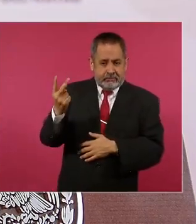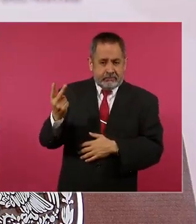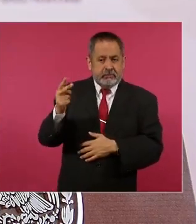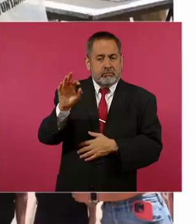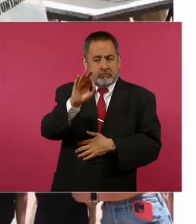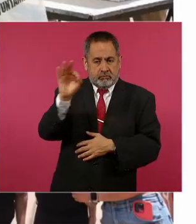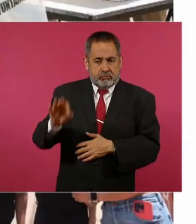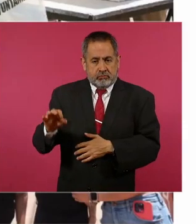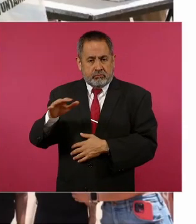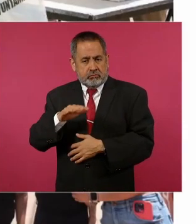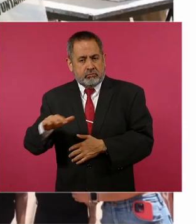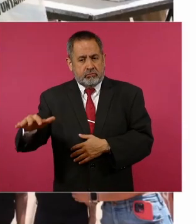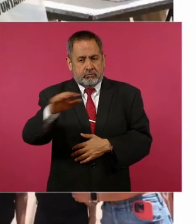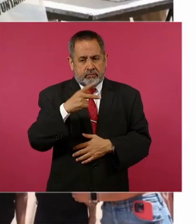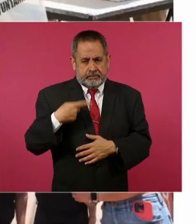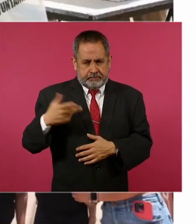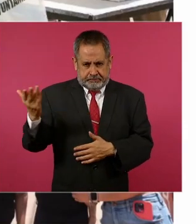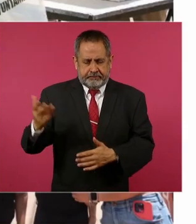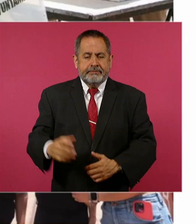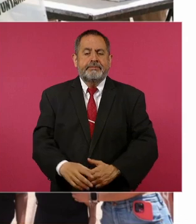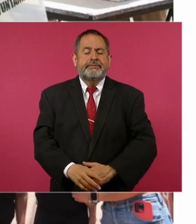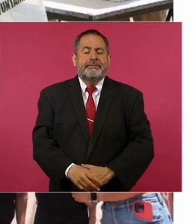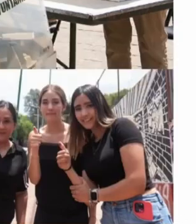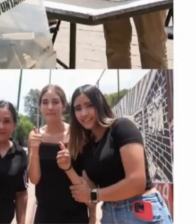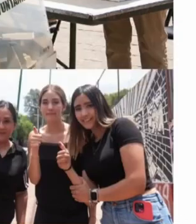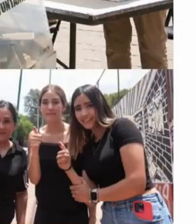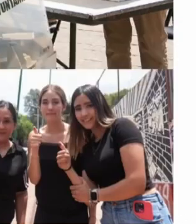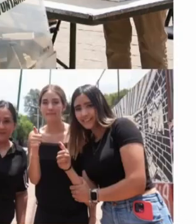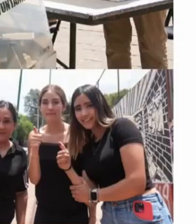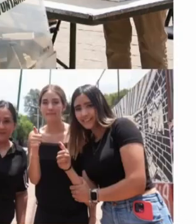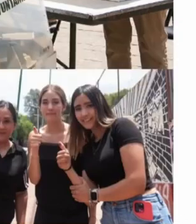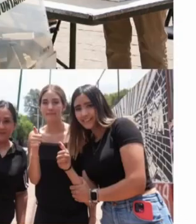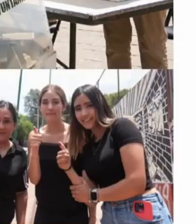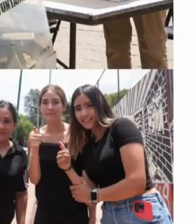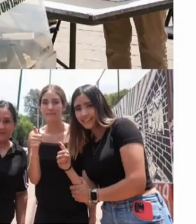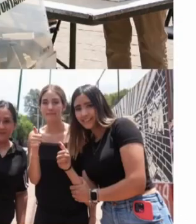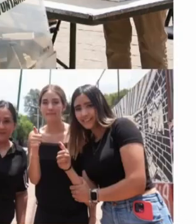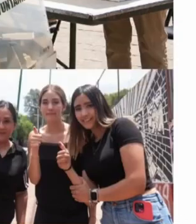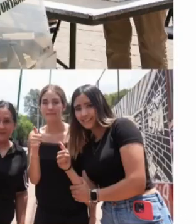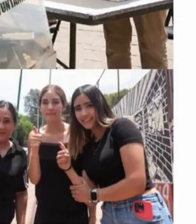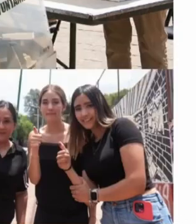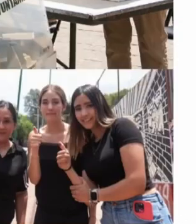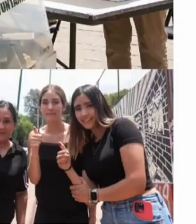60.2% de los ciudadanos. Es decir, estamos hablando de